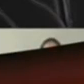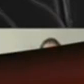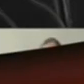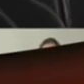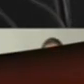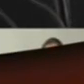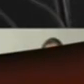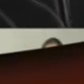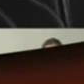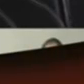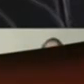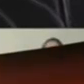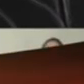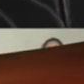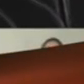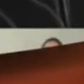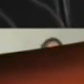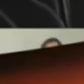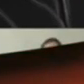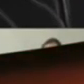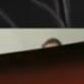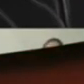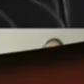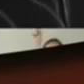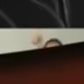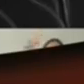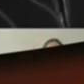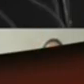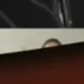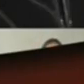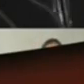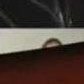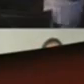se justificó Michetti al anunciar que rescindirá más de